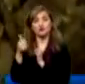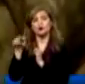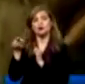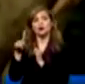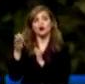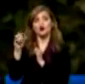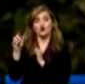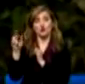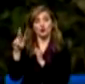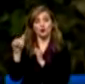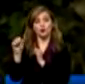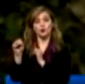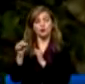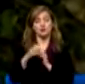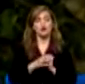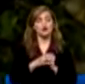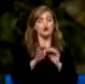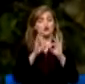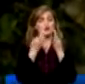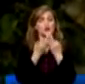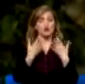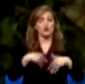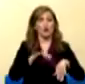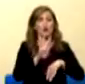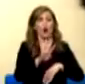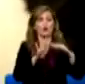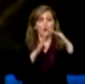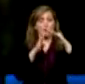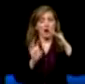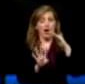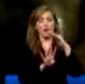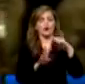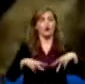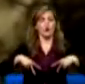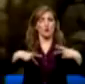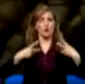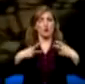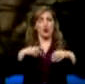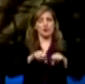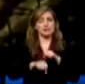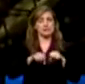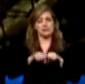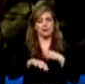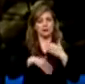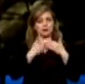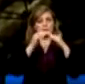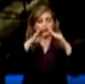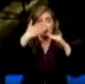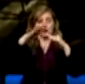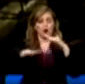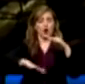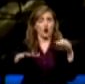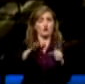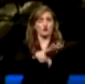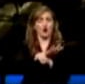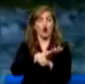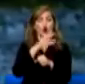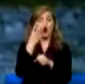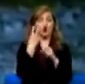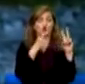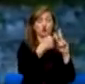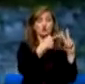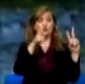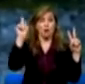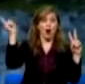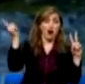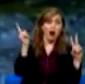por este fenómeno natural, pues el techo de su vivienda se desprendió por completo. Además, 2 personas fueron impactadas por un rayo